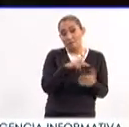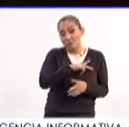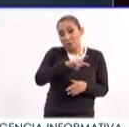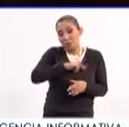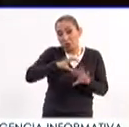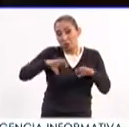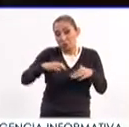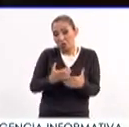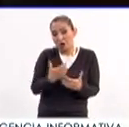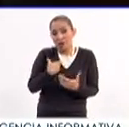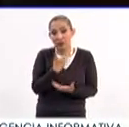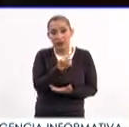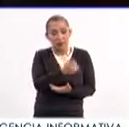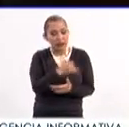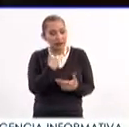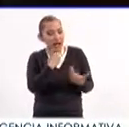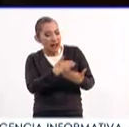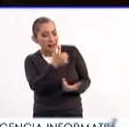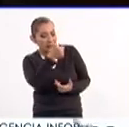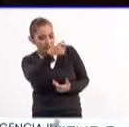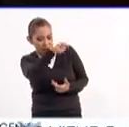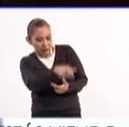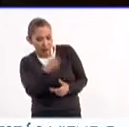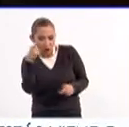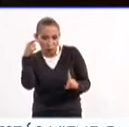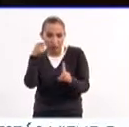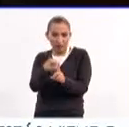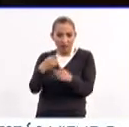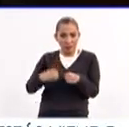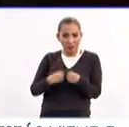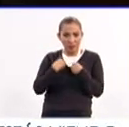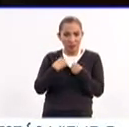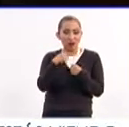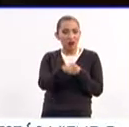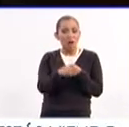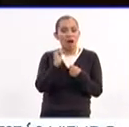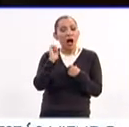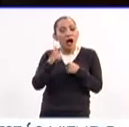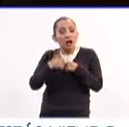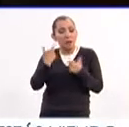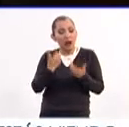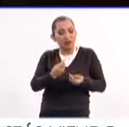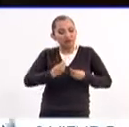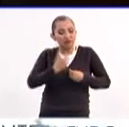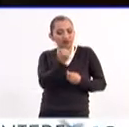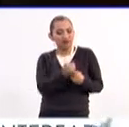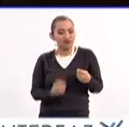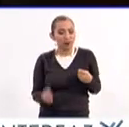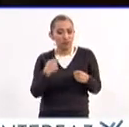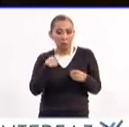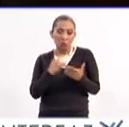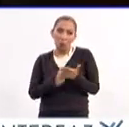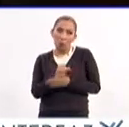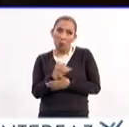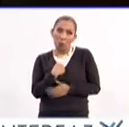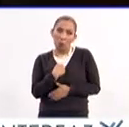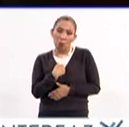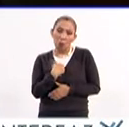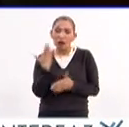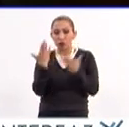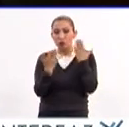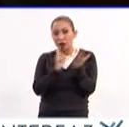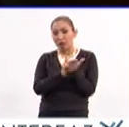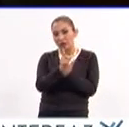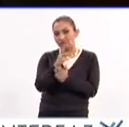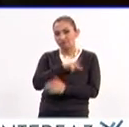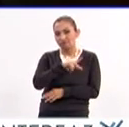mi comunidad. Uno ya nace con una misión en la vida y con algo para lo que eres buena, ¿no? Entonces decidí que estudiar derecho